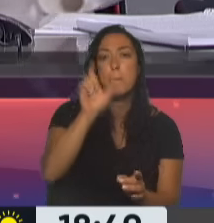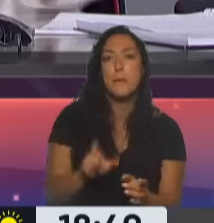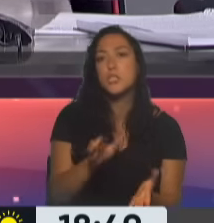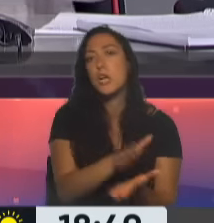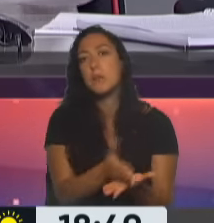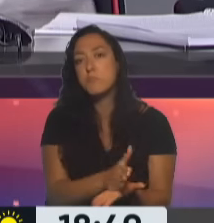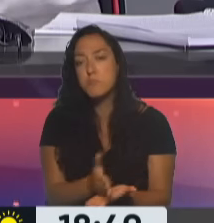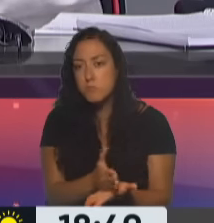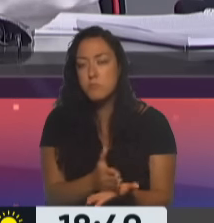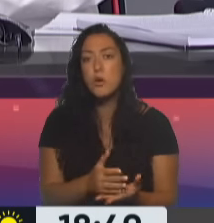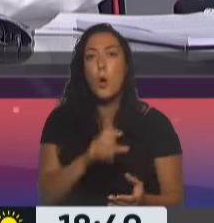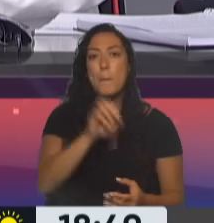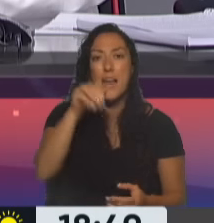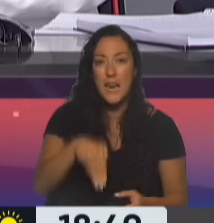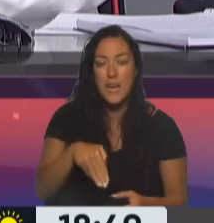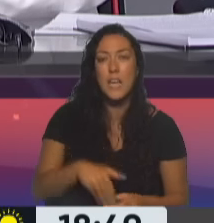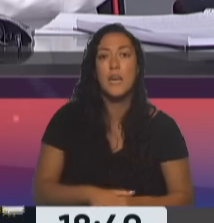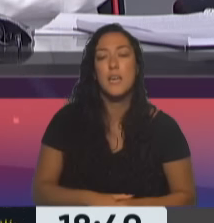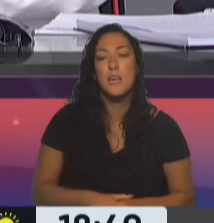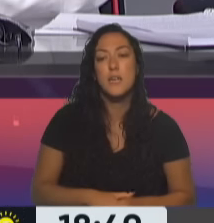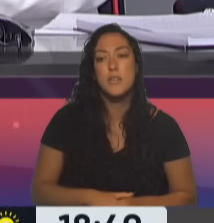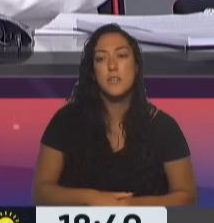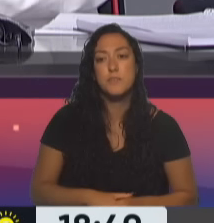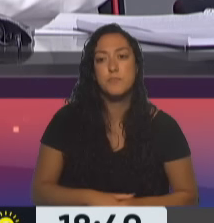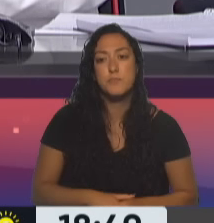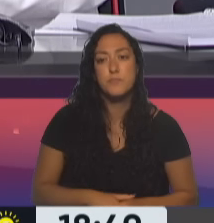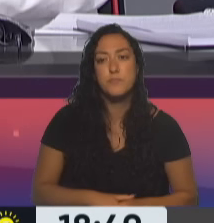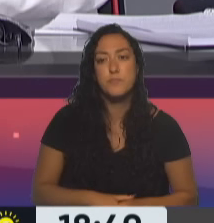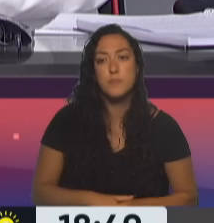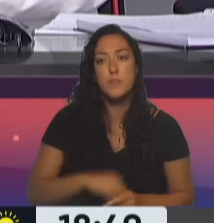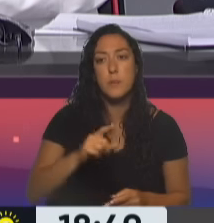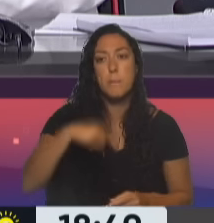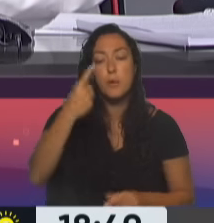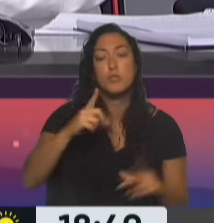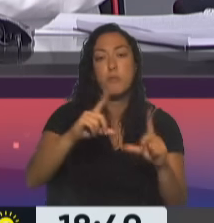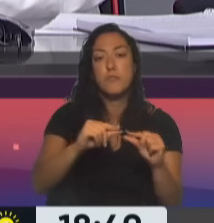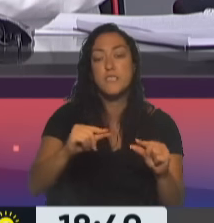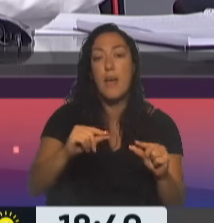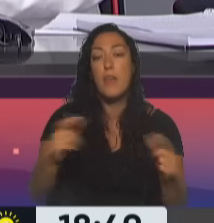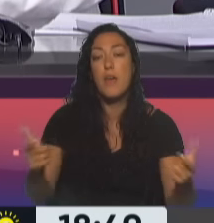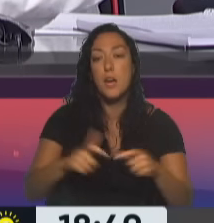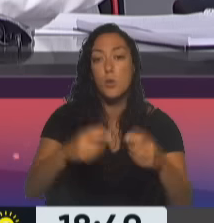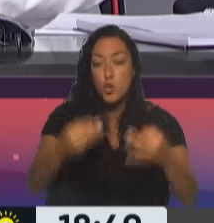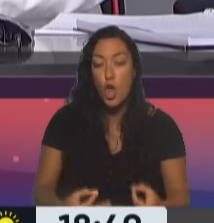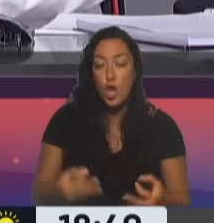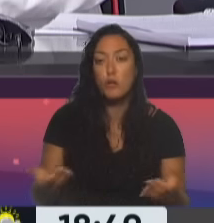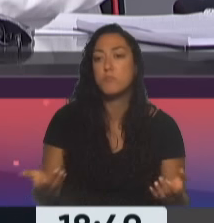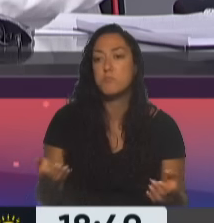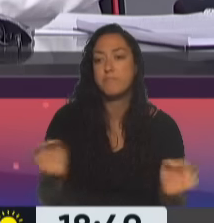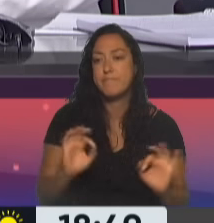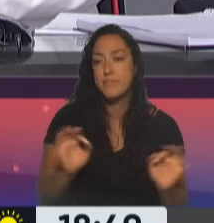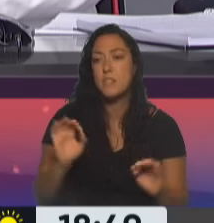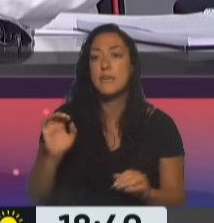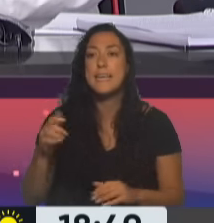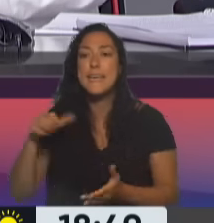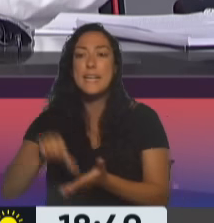Omán. Todavía no hay fecha para otra reunión diplomática. Irán quiere solamente hablar de programa nuclear.